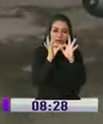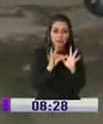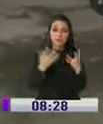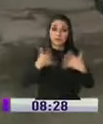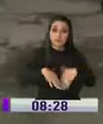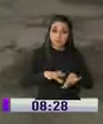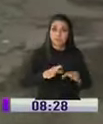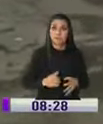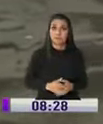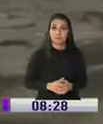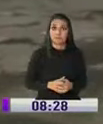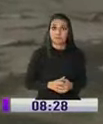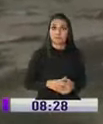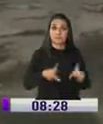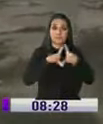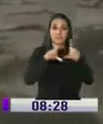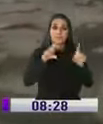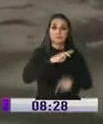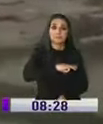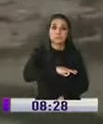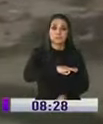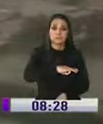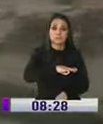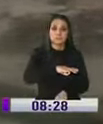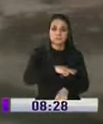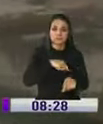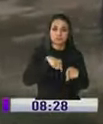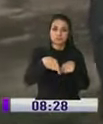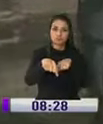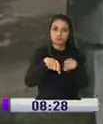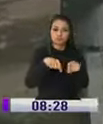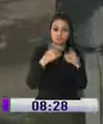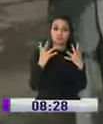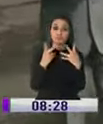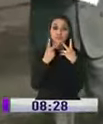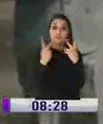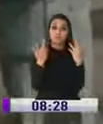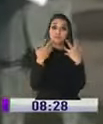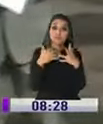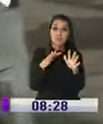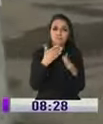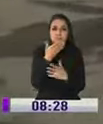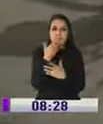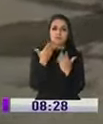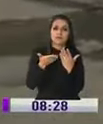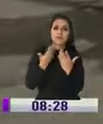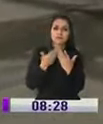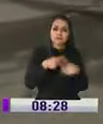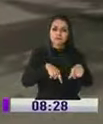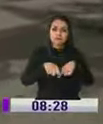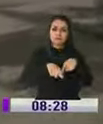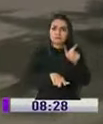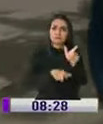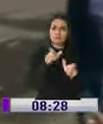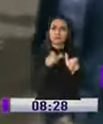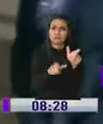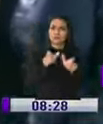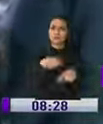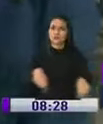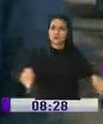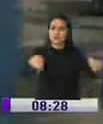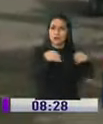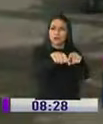dar por parte de la empresa metropolitana de movilidad y obras públicas para facilitar lo que es la movilización de los